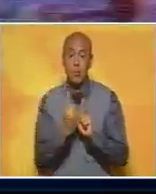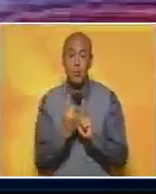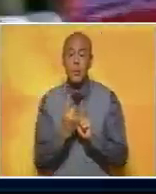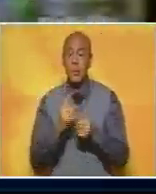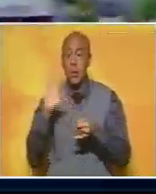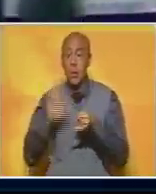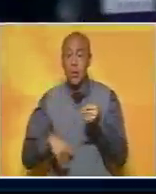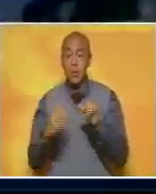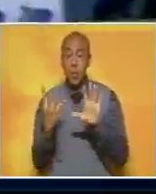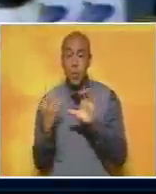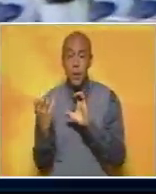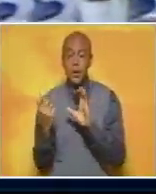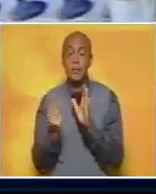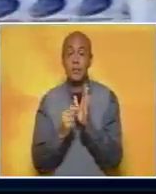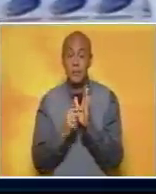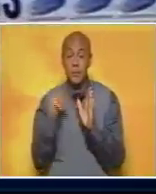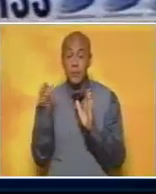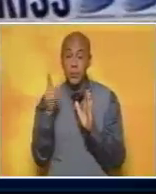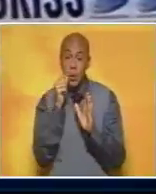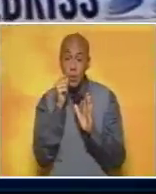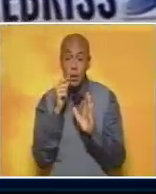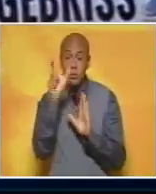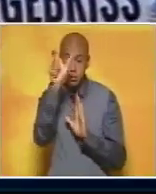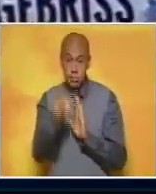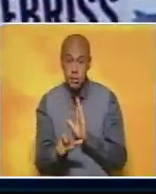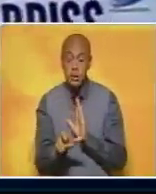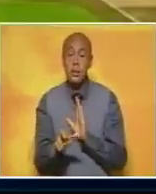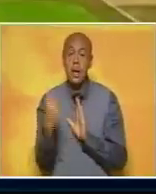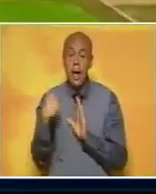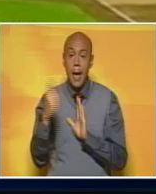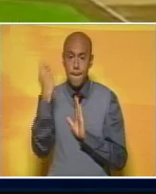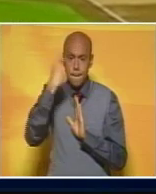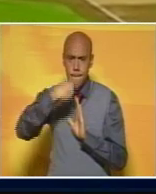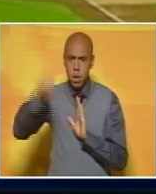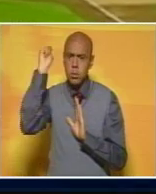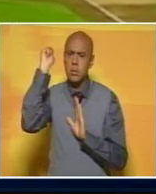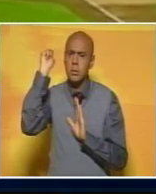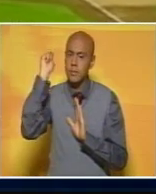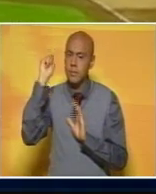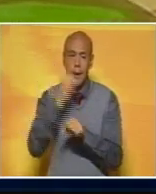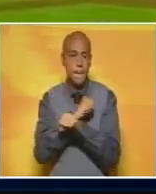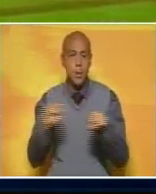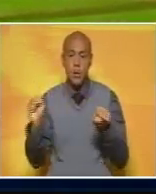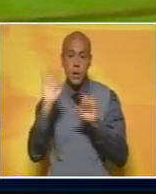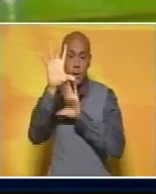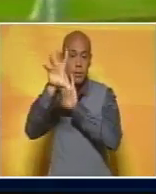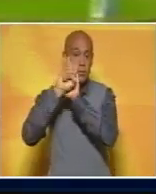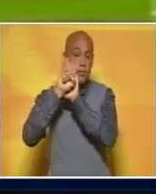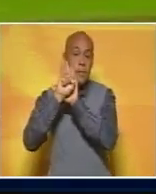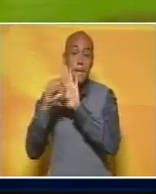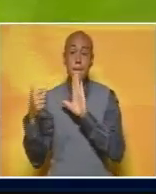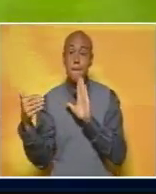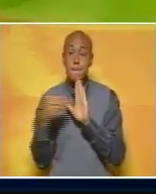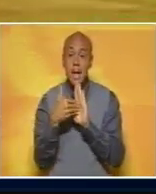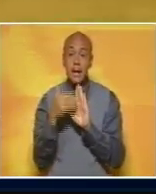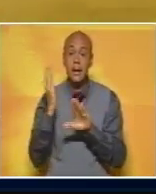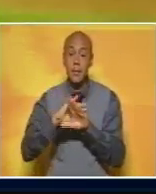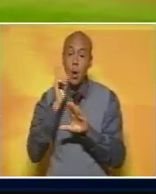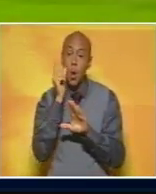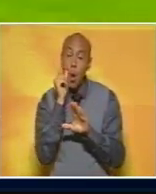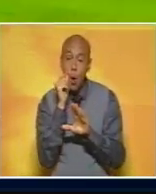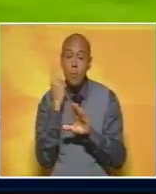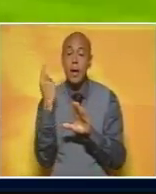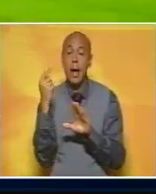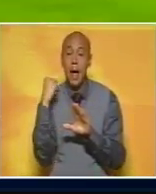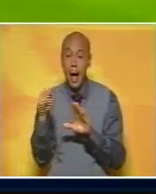del noveno. Durante el encuentro, el jardinero René Reyes conectó su inatrapable 1000 para así convertirse en el noveno